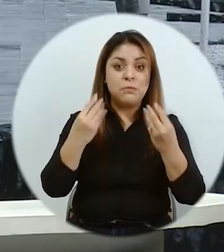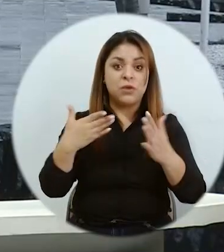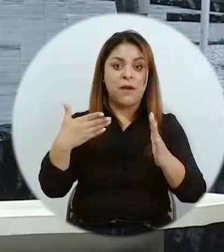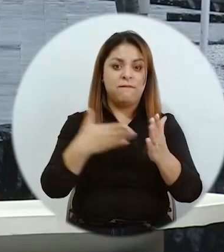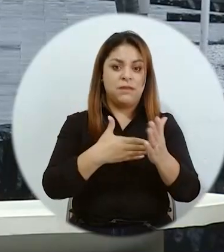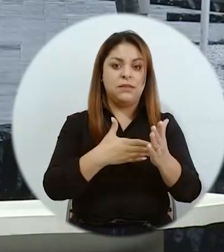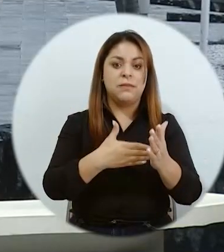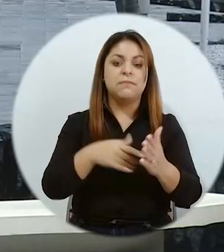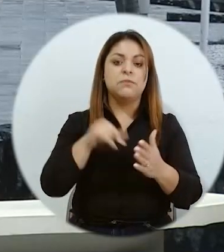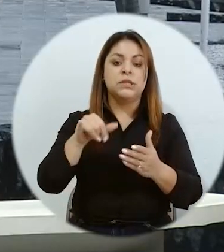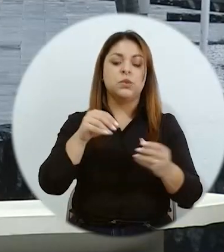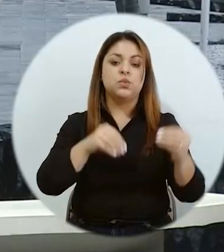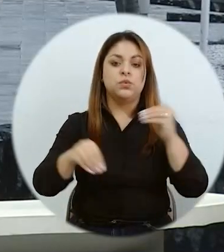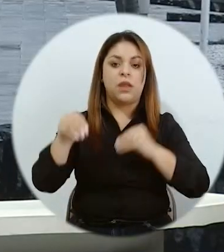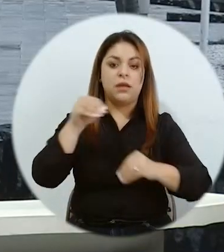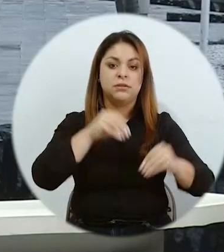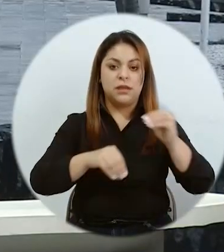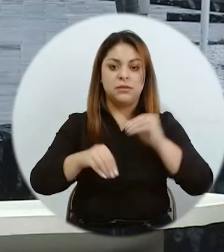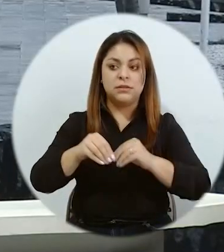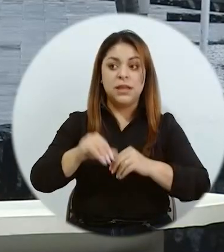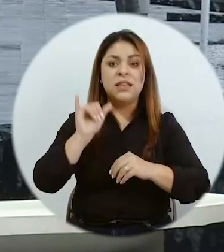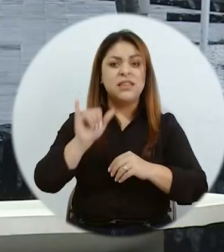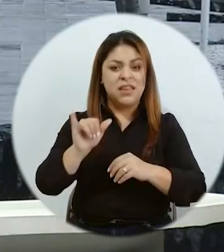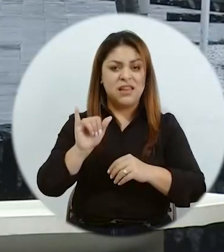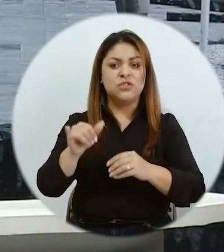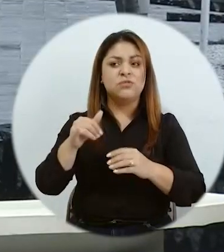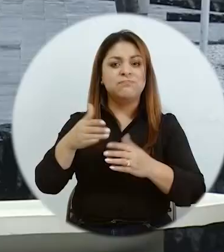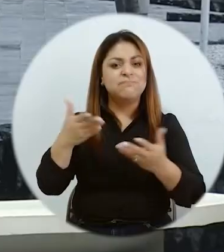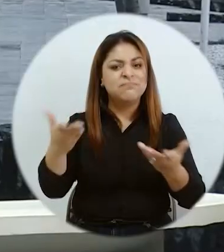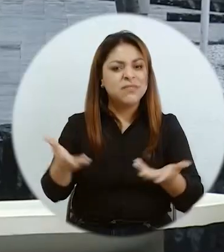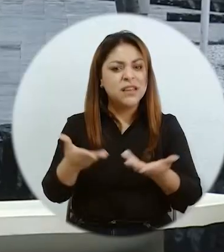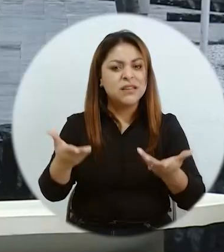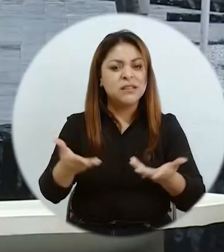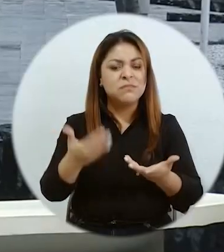por estas sustancias y que redunda en un perjuicio